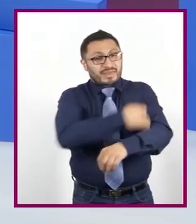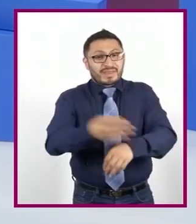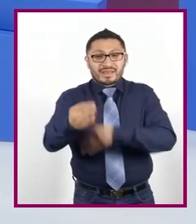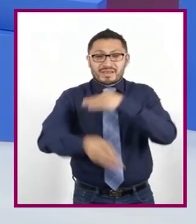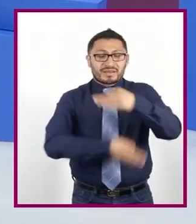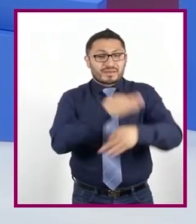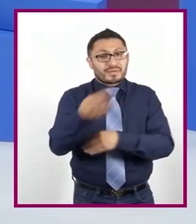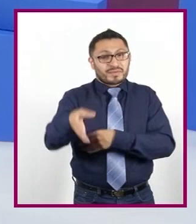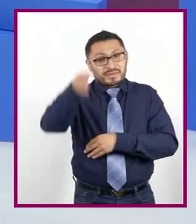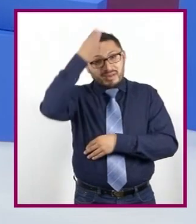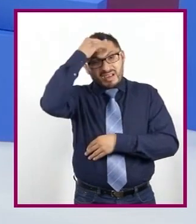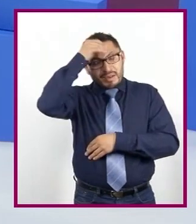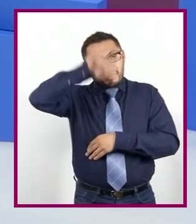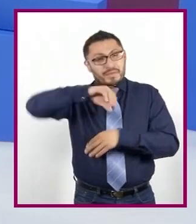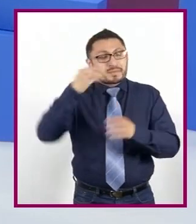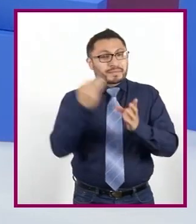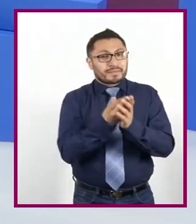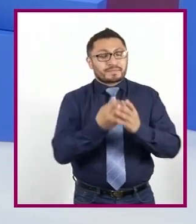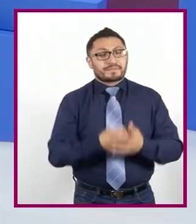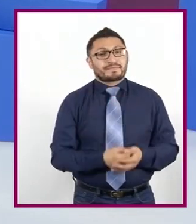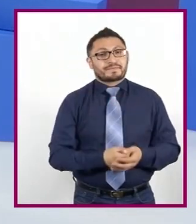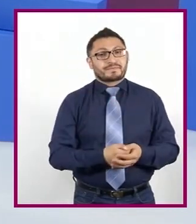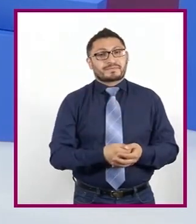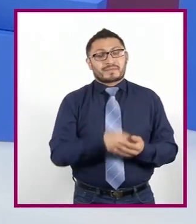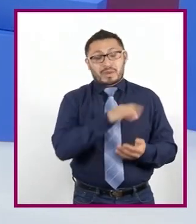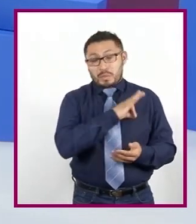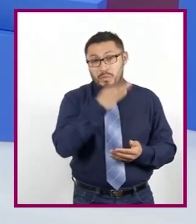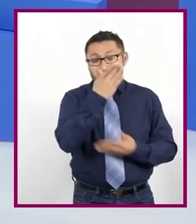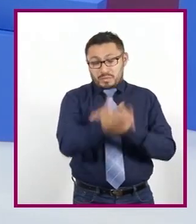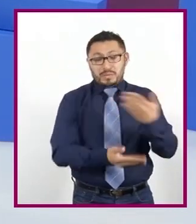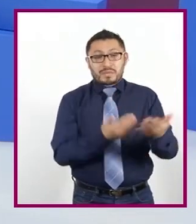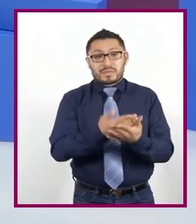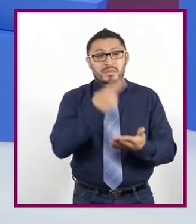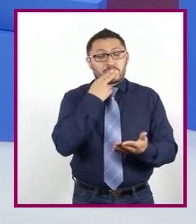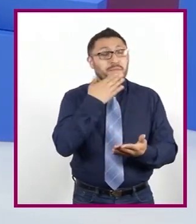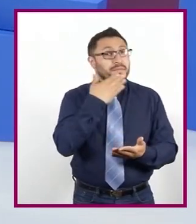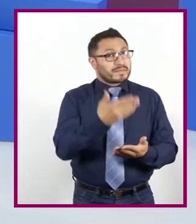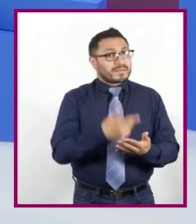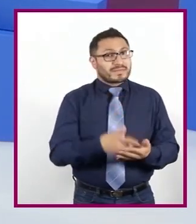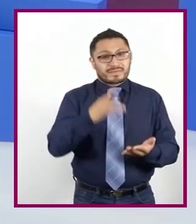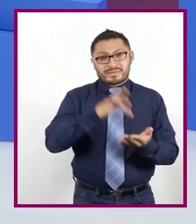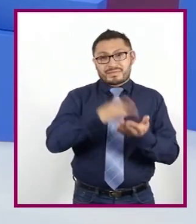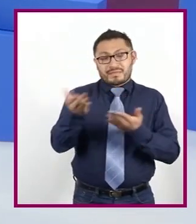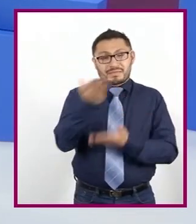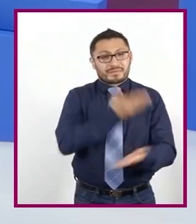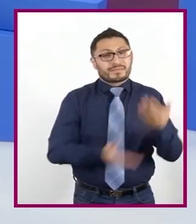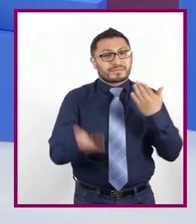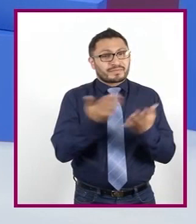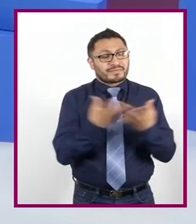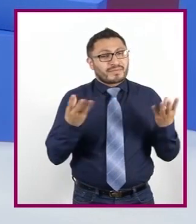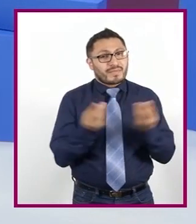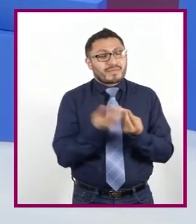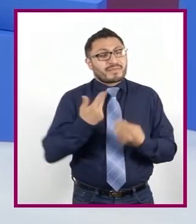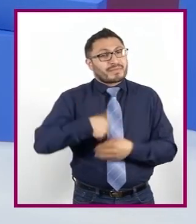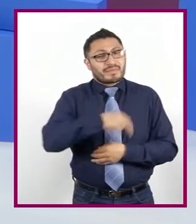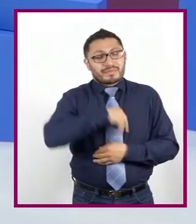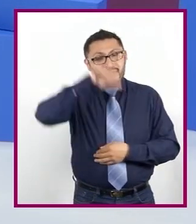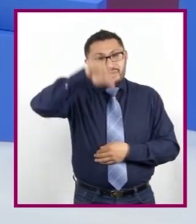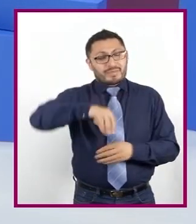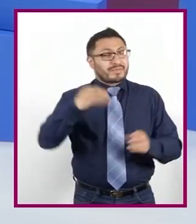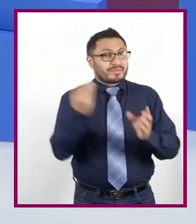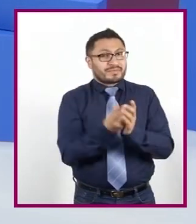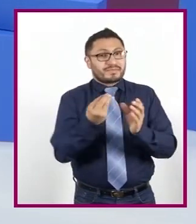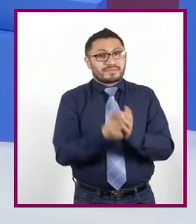lo que han aprendido en esta sesión. Les puede ser de utilidad. Gracias por compartir con nosotros esta